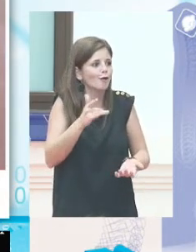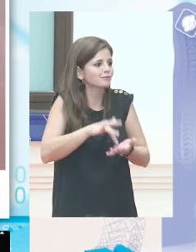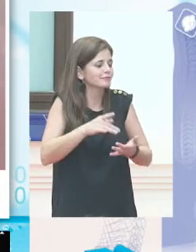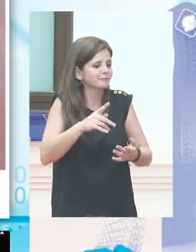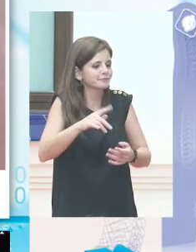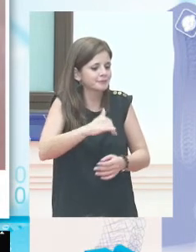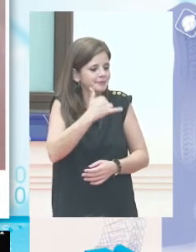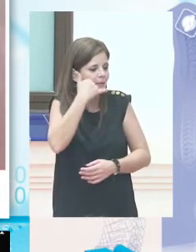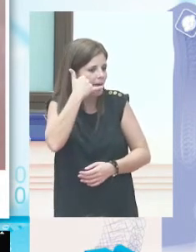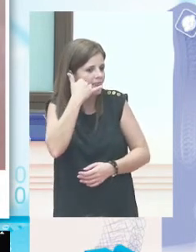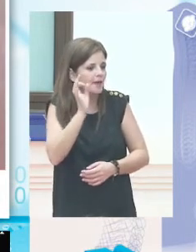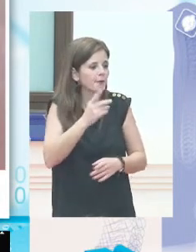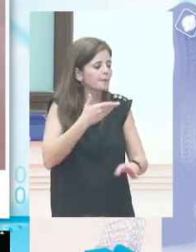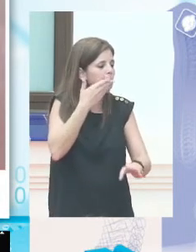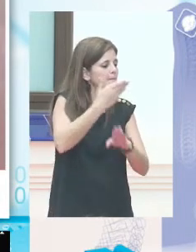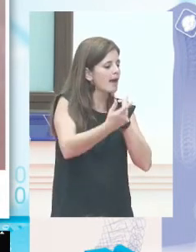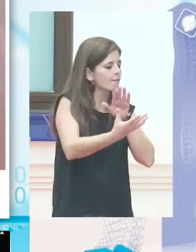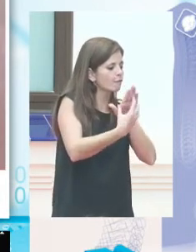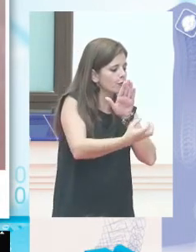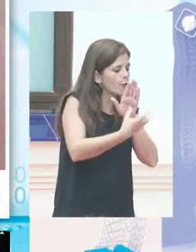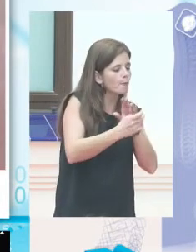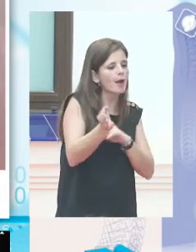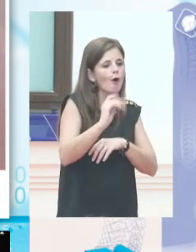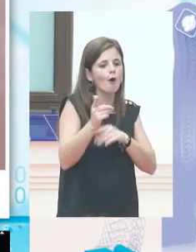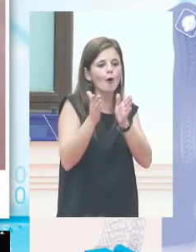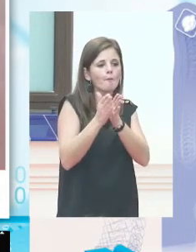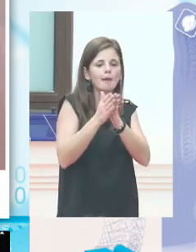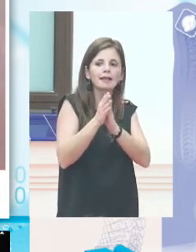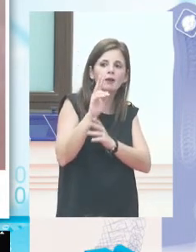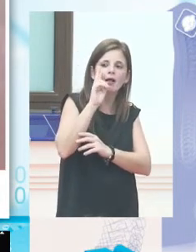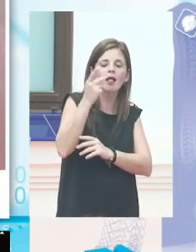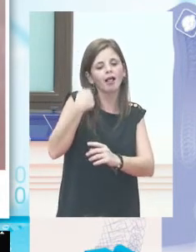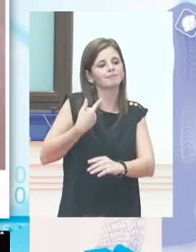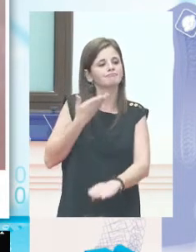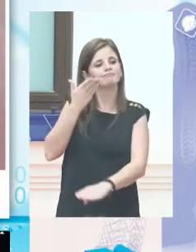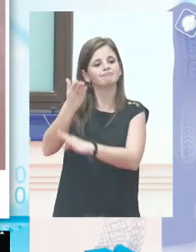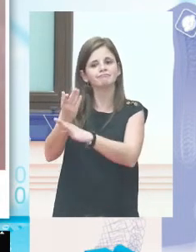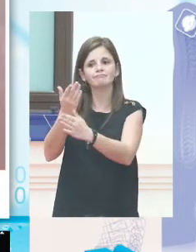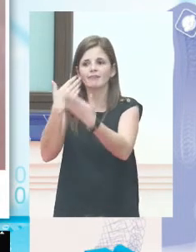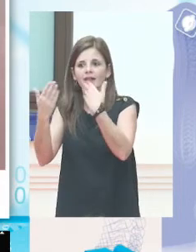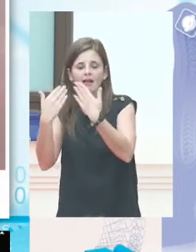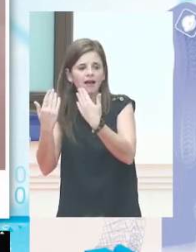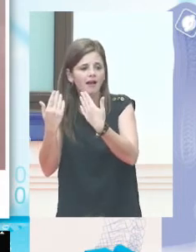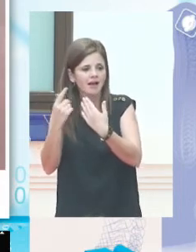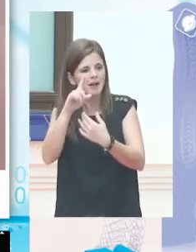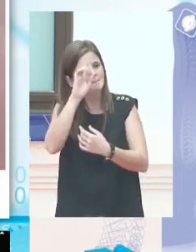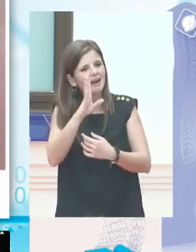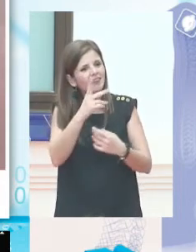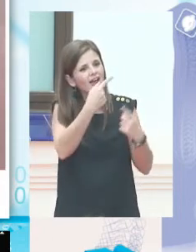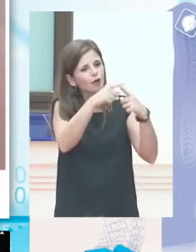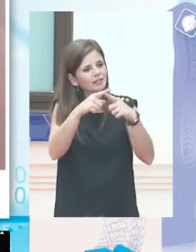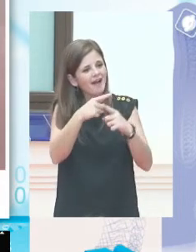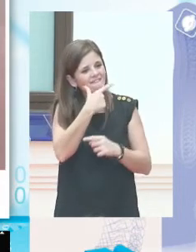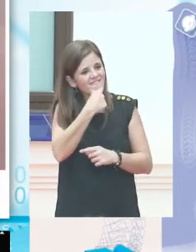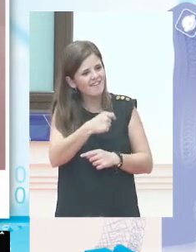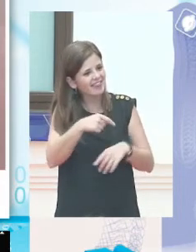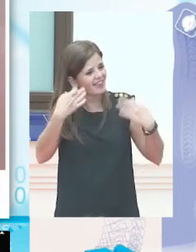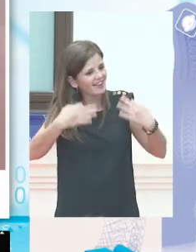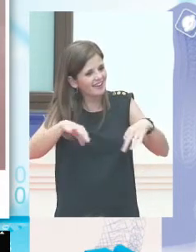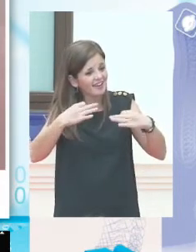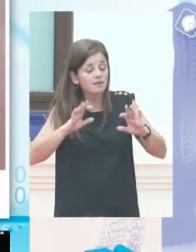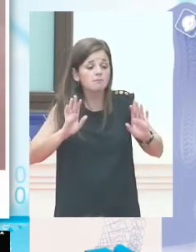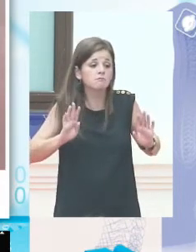llamada o hacer fotocopias o ir a hablar con un compañero, ir a una reunión, ese tipo de tareas que nos parecen muy fáciles, pero que en realidad para ciertas